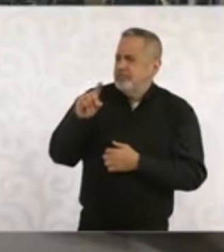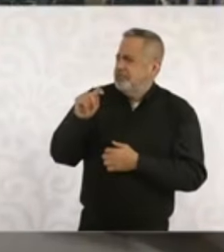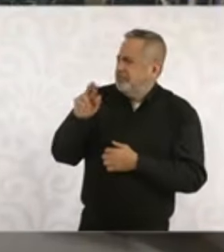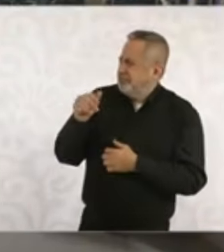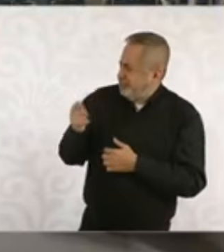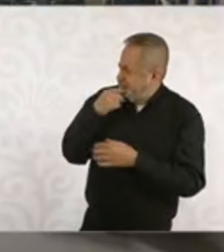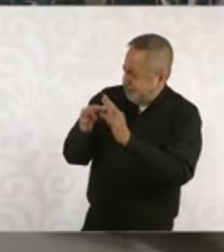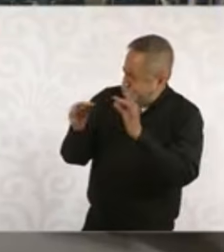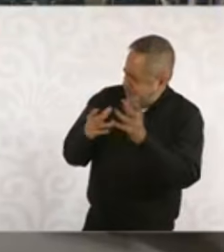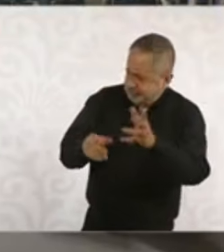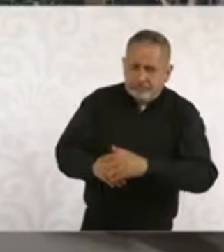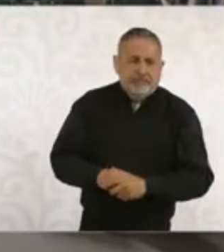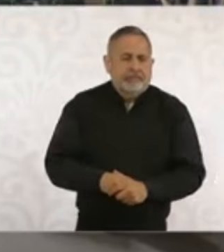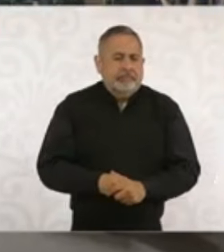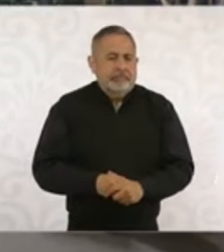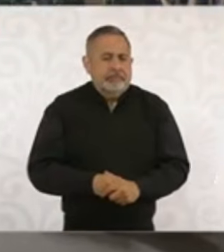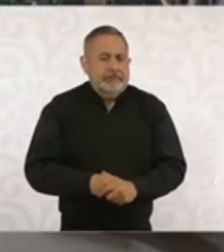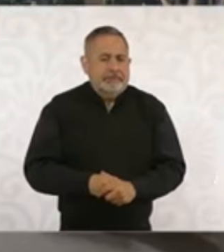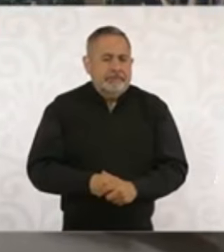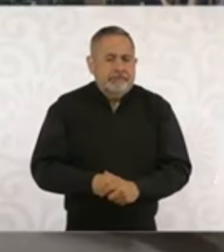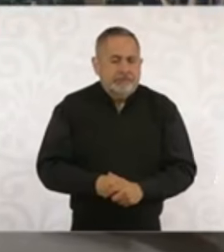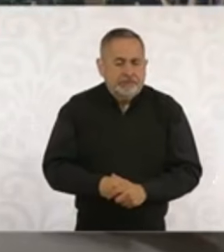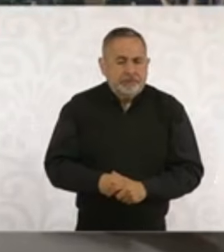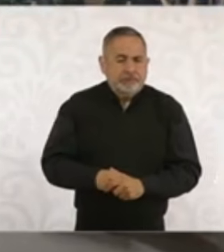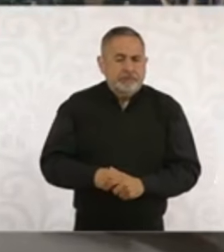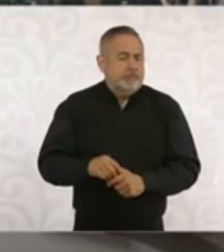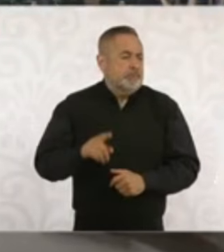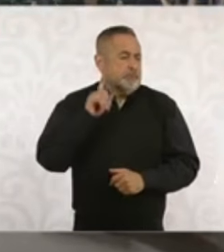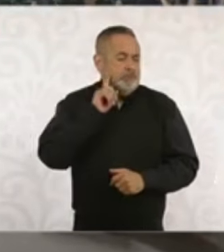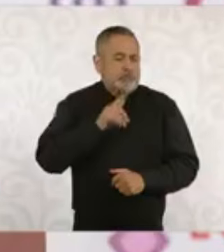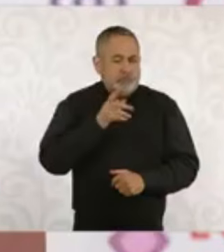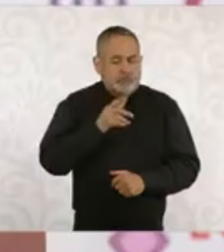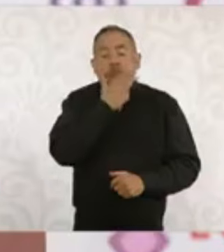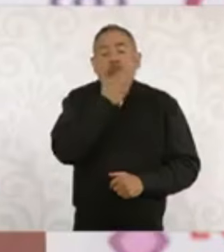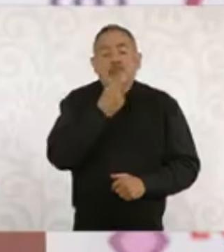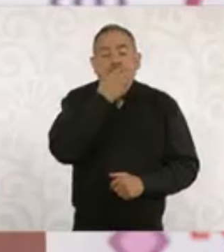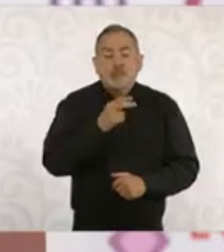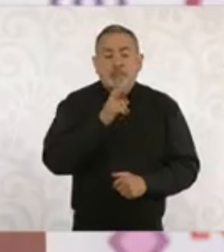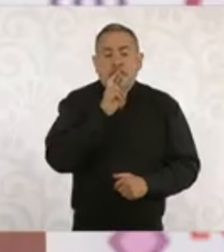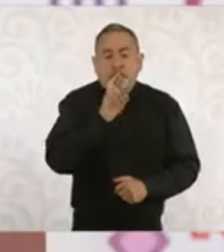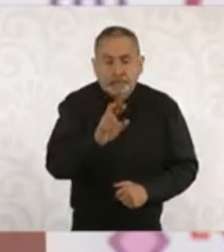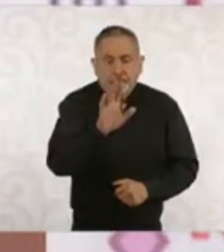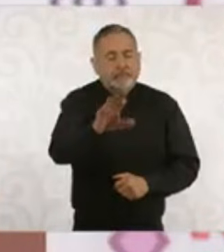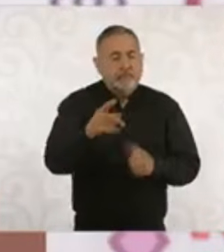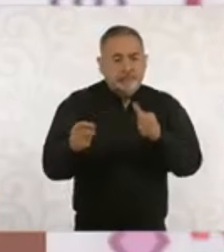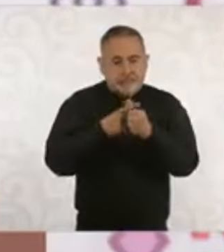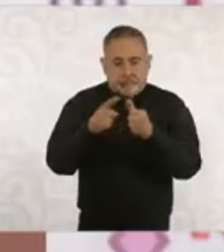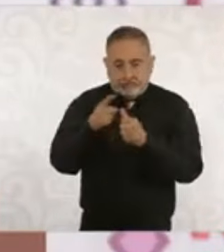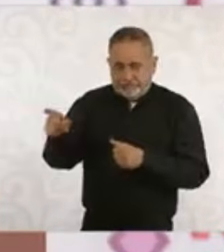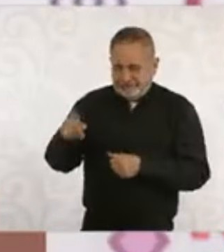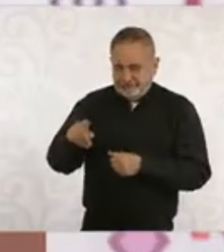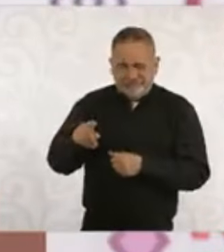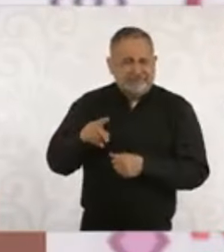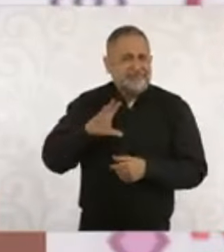ver, primero contestaré lo de Wolbachia. Wolbachia es una